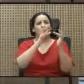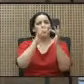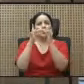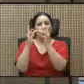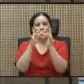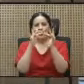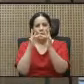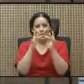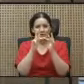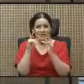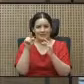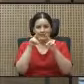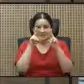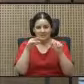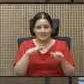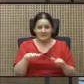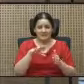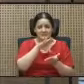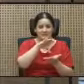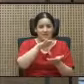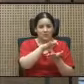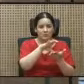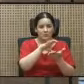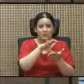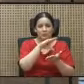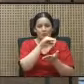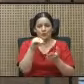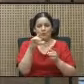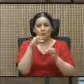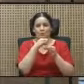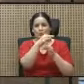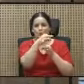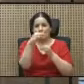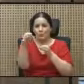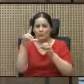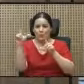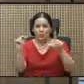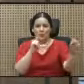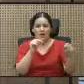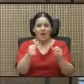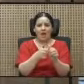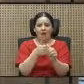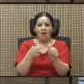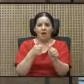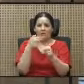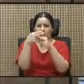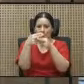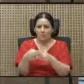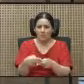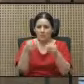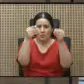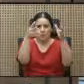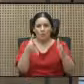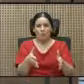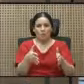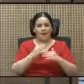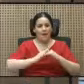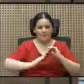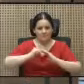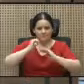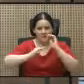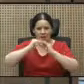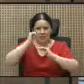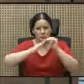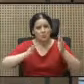rurales, con los atrasos en el nombramiento de docentes, con infraestructuras que son un peligro para la